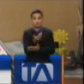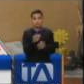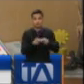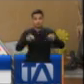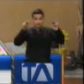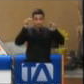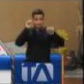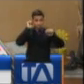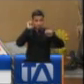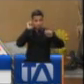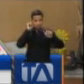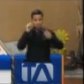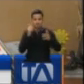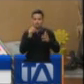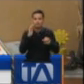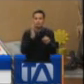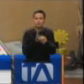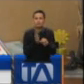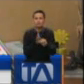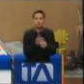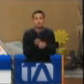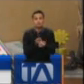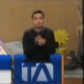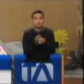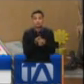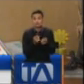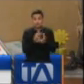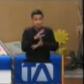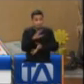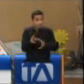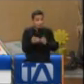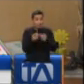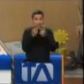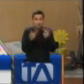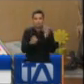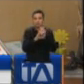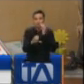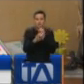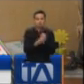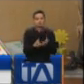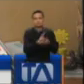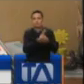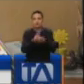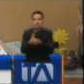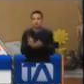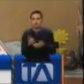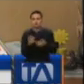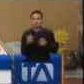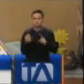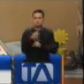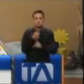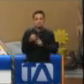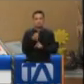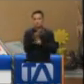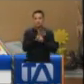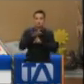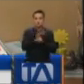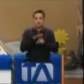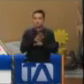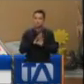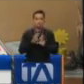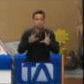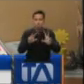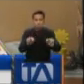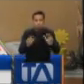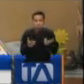Mujeres, el objetivo es erradicar en el espacio público todo lo que implique violencia y violencia